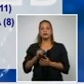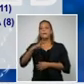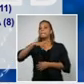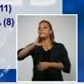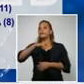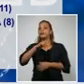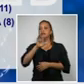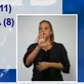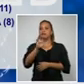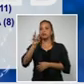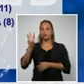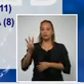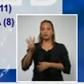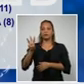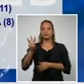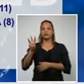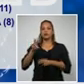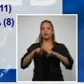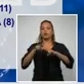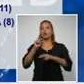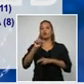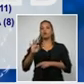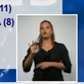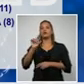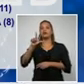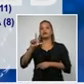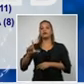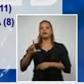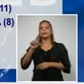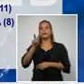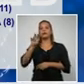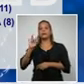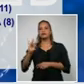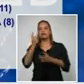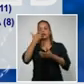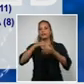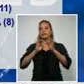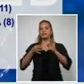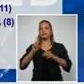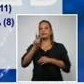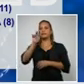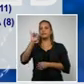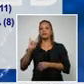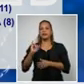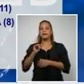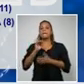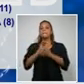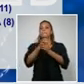con 53, Holguín 27, Artemisa 26, Mayabeque 21, Villa